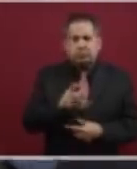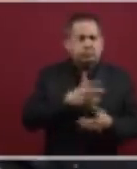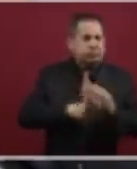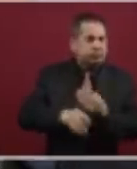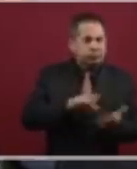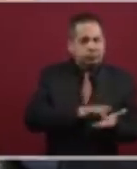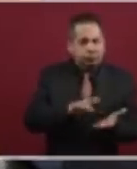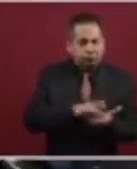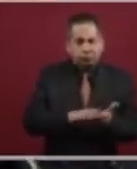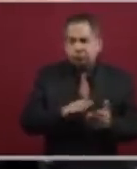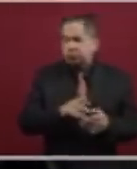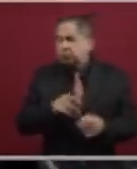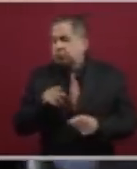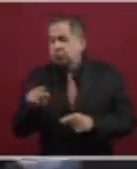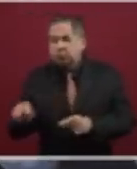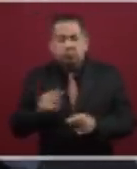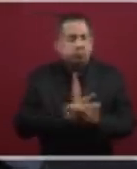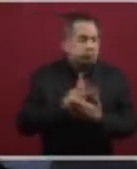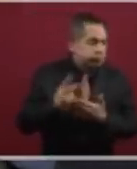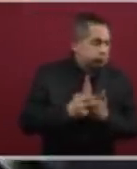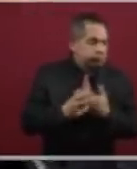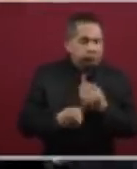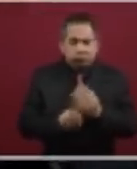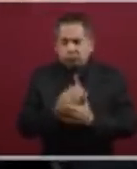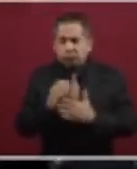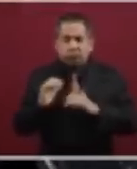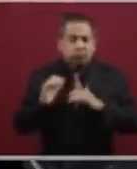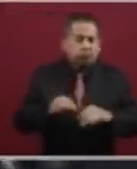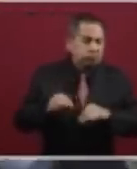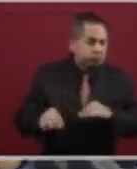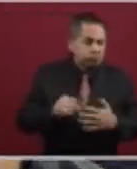apoyar proyectos productivos, la creación de empleos,